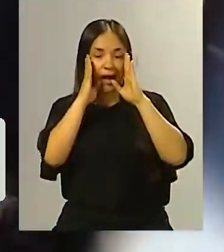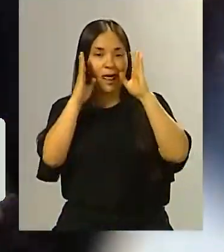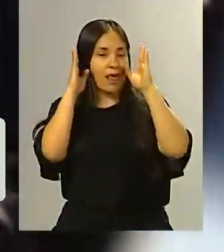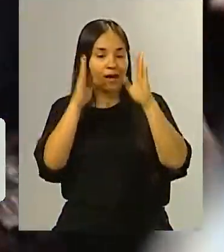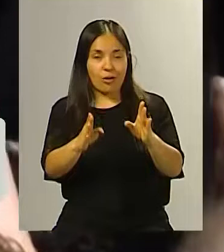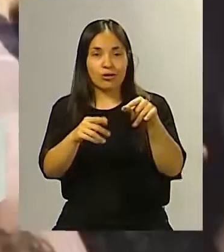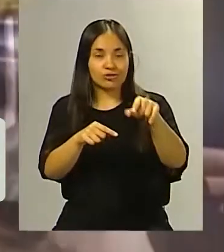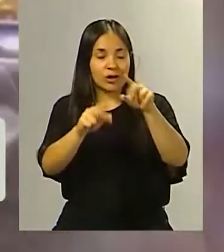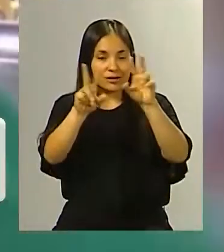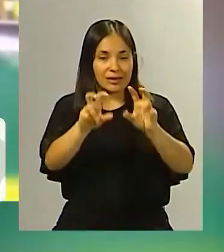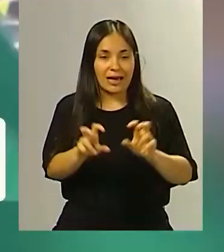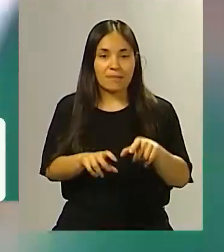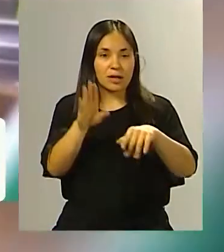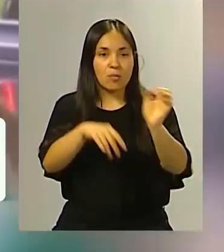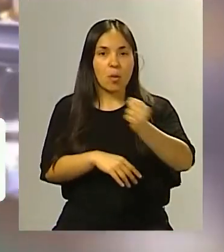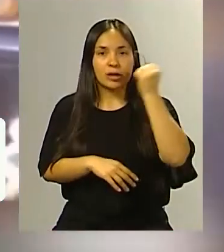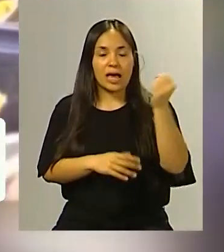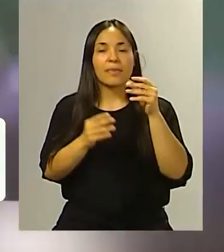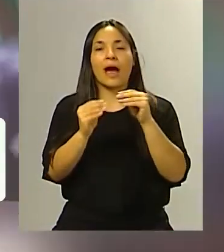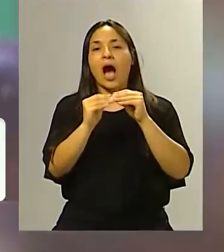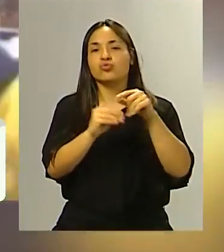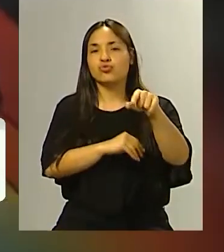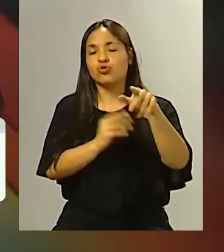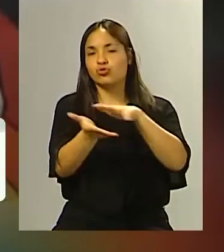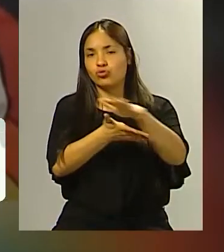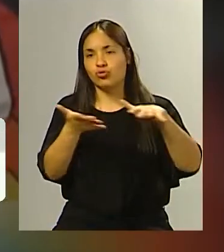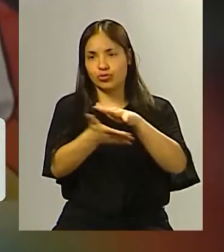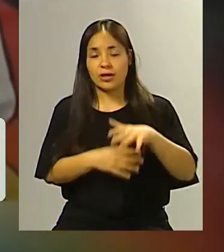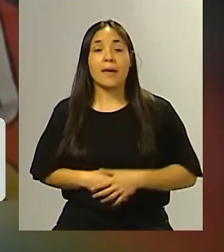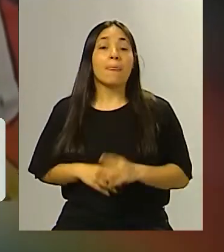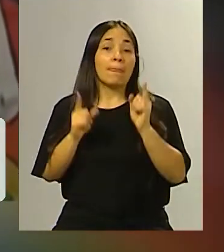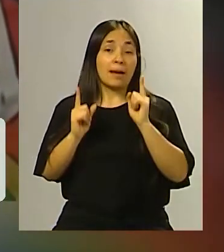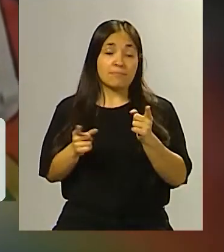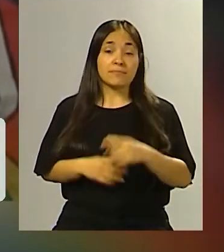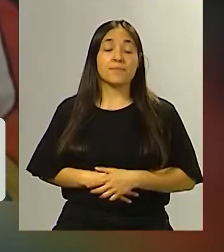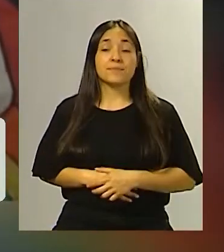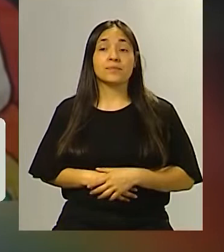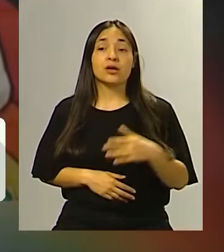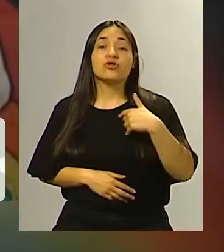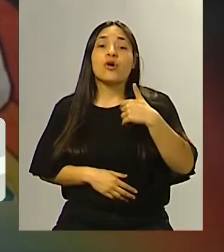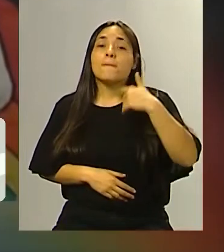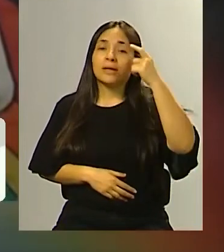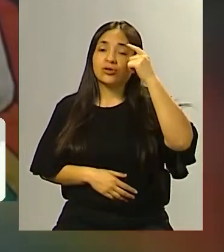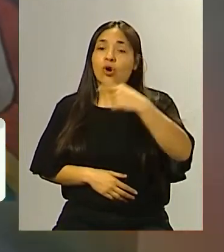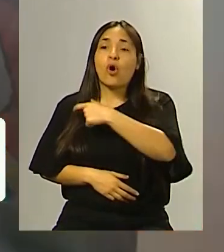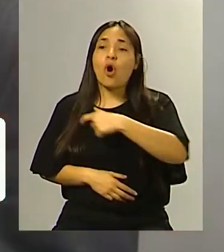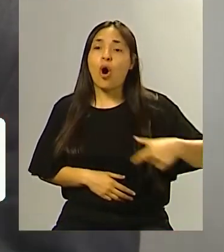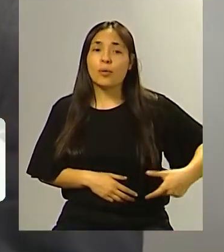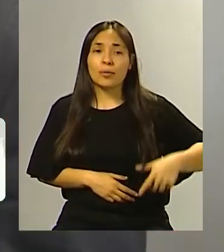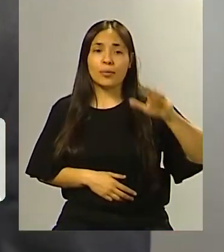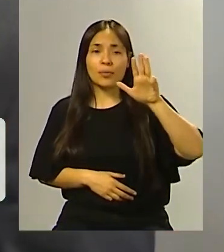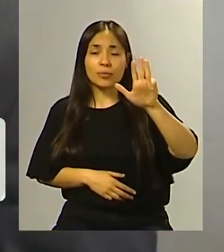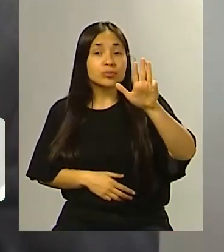y las agendas correspondientes a estos campos sociales. En el área económica, para ser muy sincero, Yo creo que el gobierno Lula va a ser un gobierno de